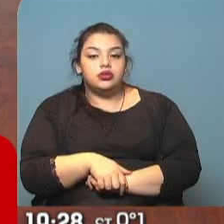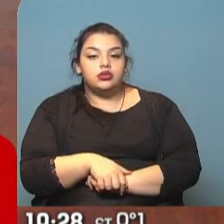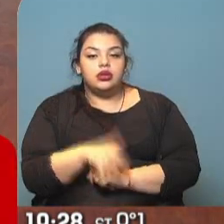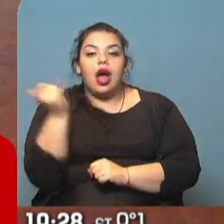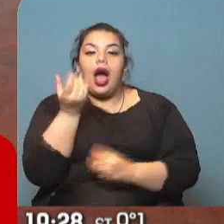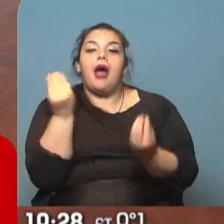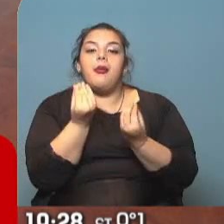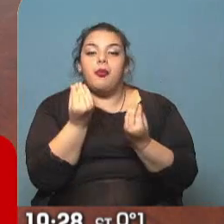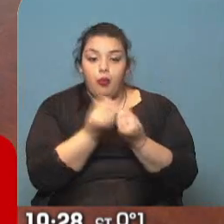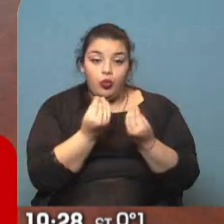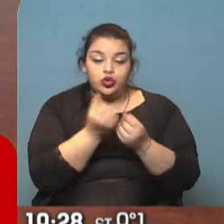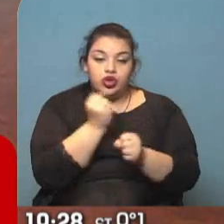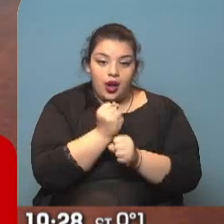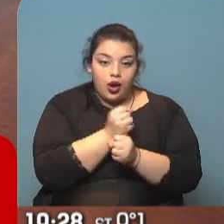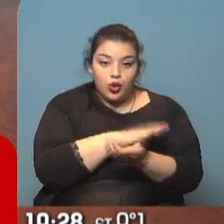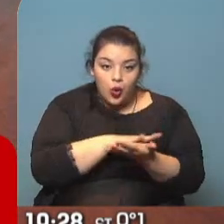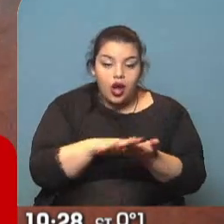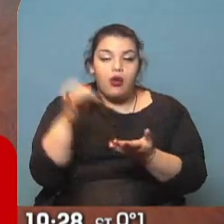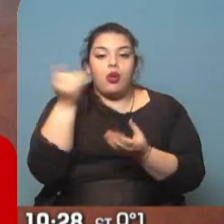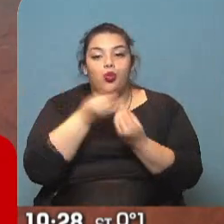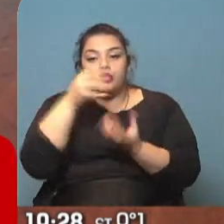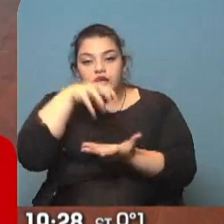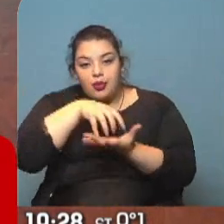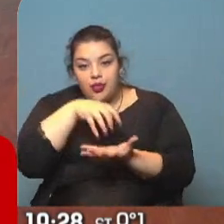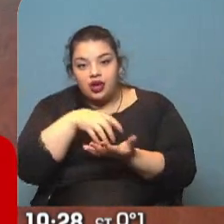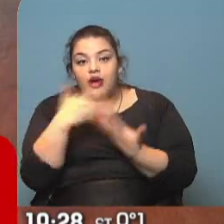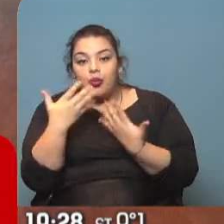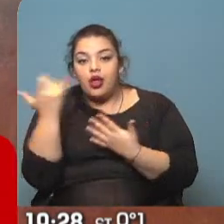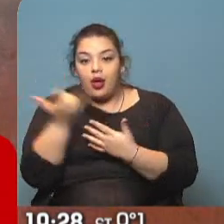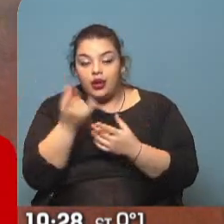alto y de capacidad ociosa en las empresas, con lo cual puede crecer sin generar